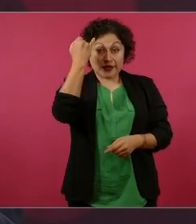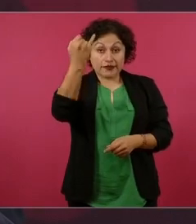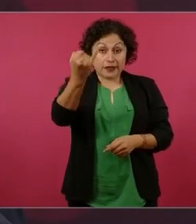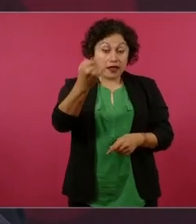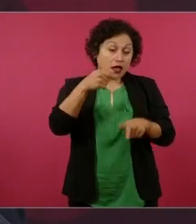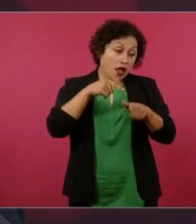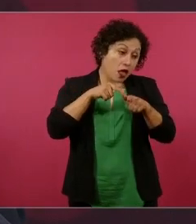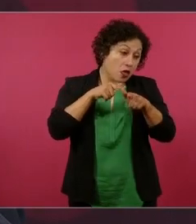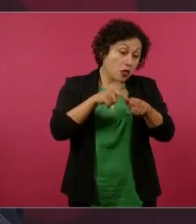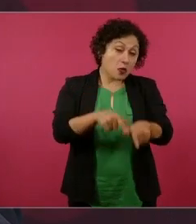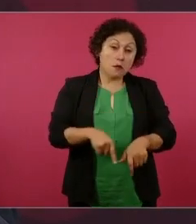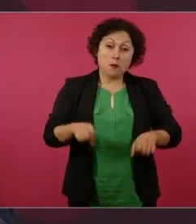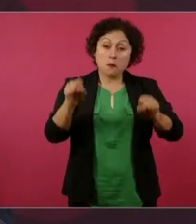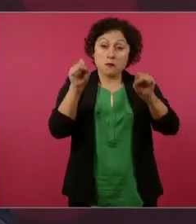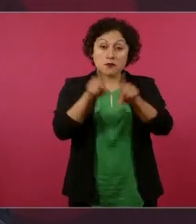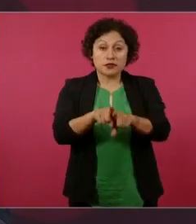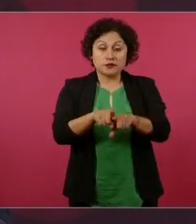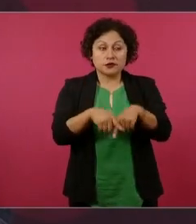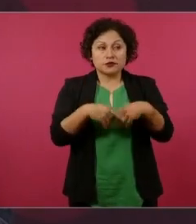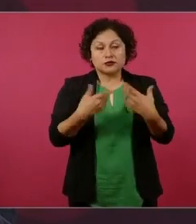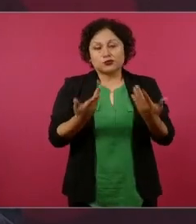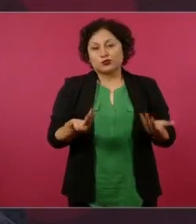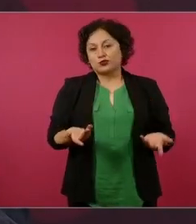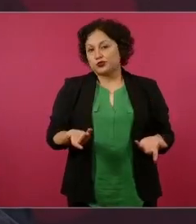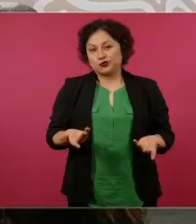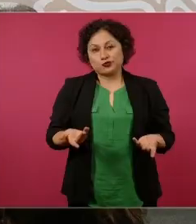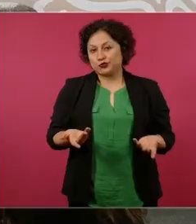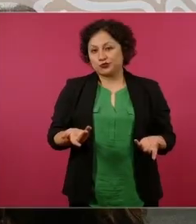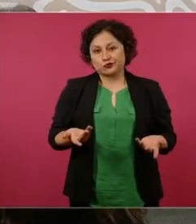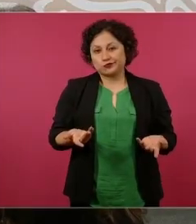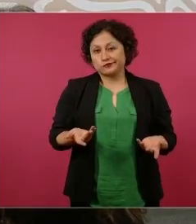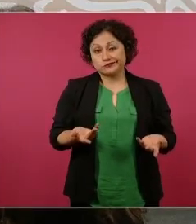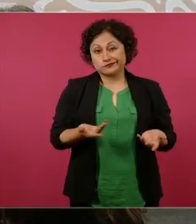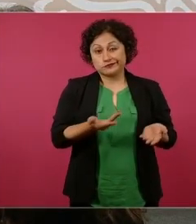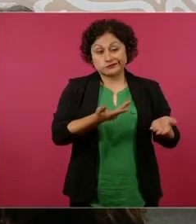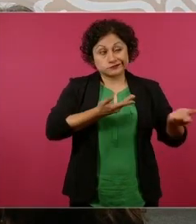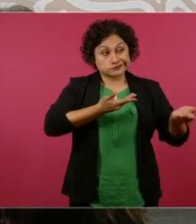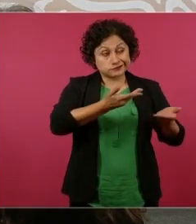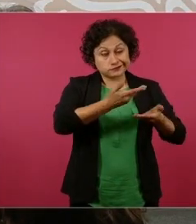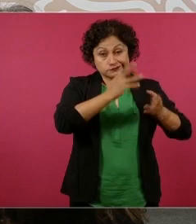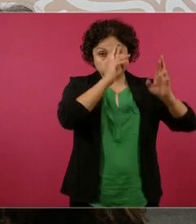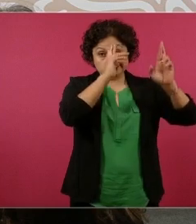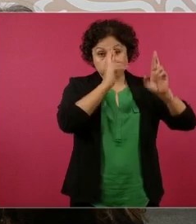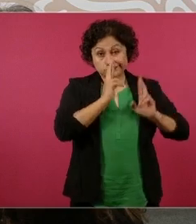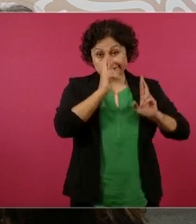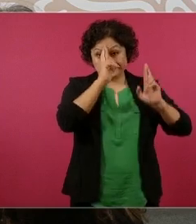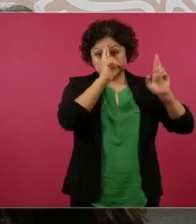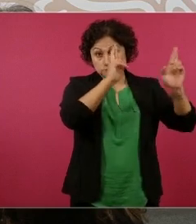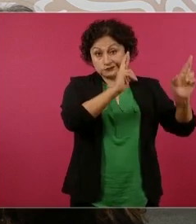llevar una relación respetuosa de cooperación,